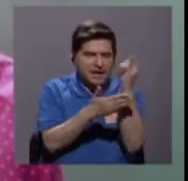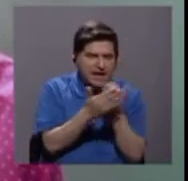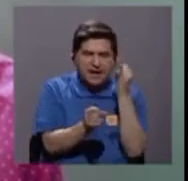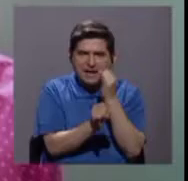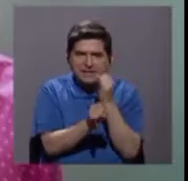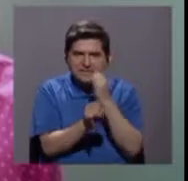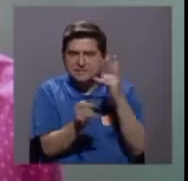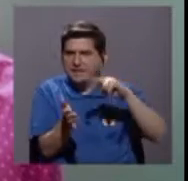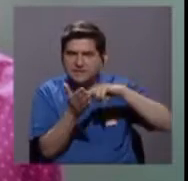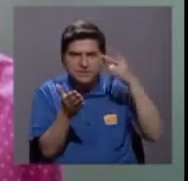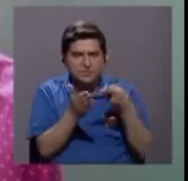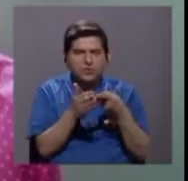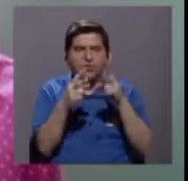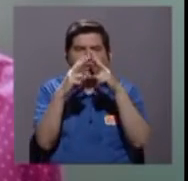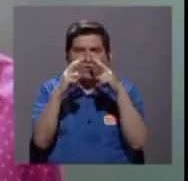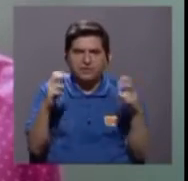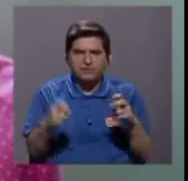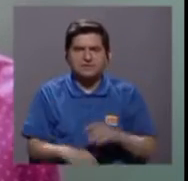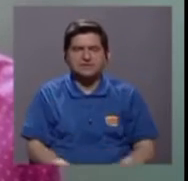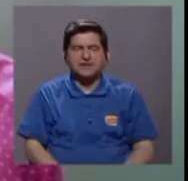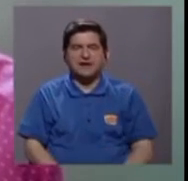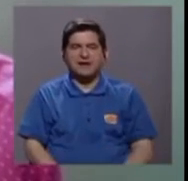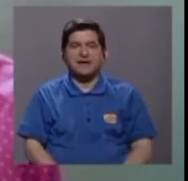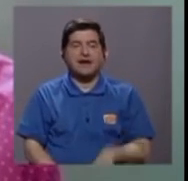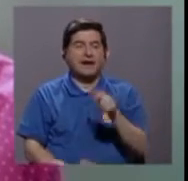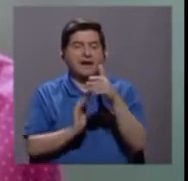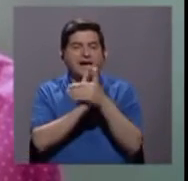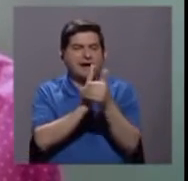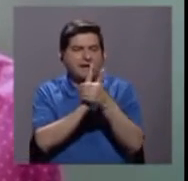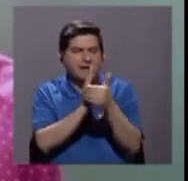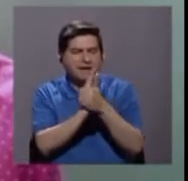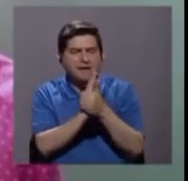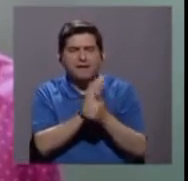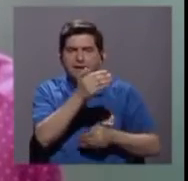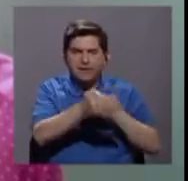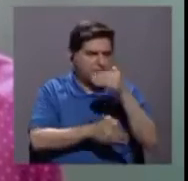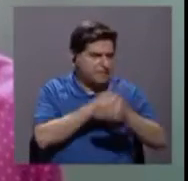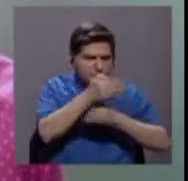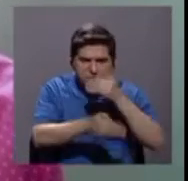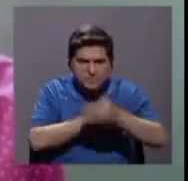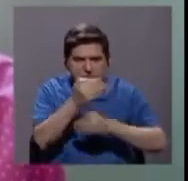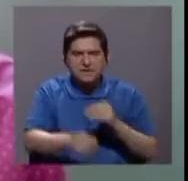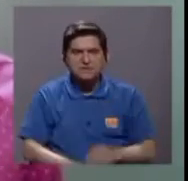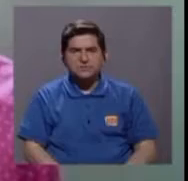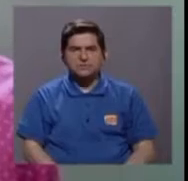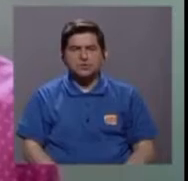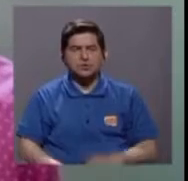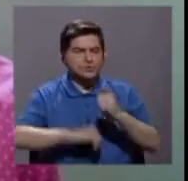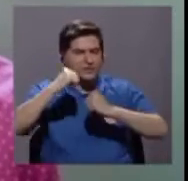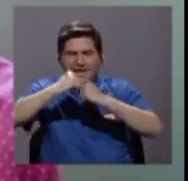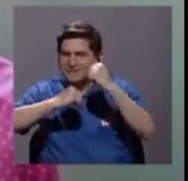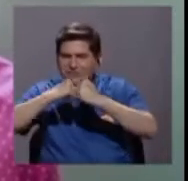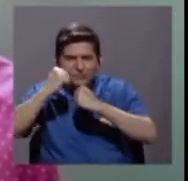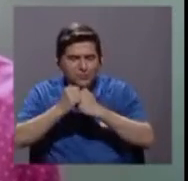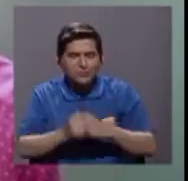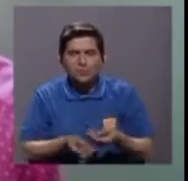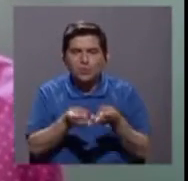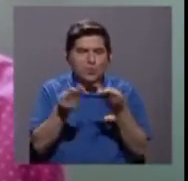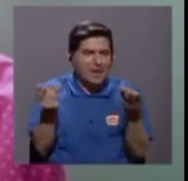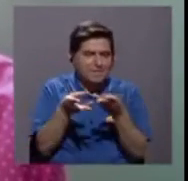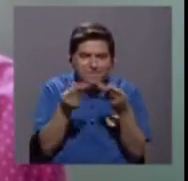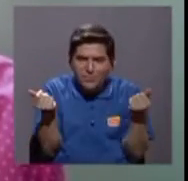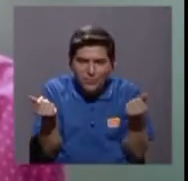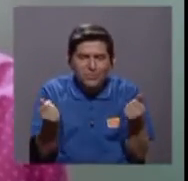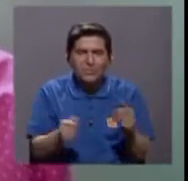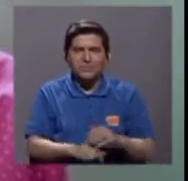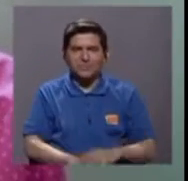lo que quiere decir es revisar las competencias, revisar los procedimientos, revisar sus estructuras, los productos que